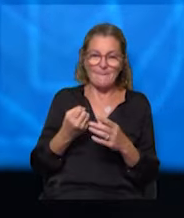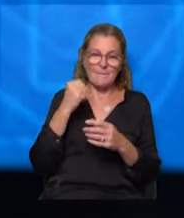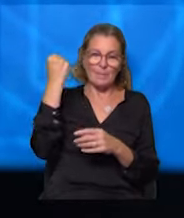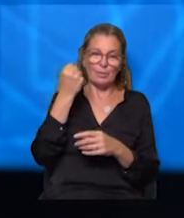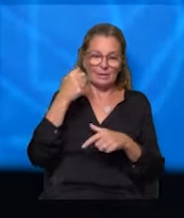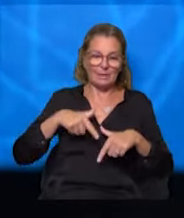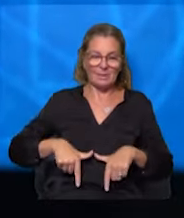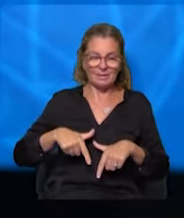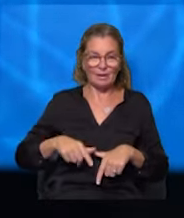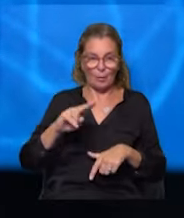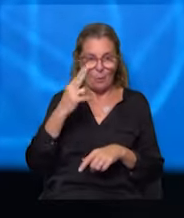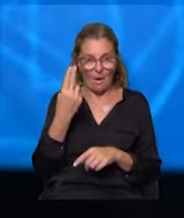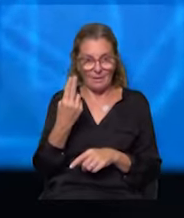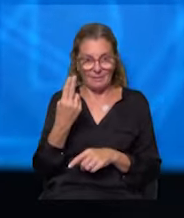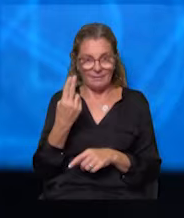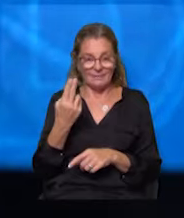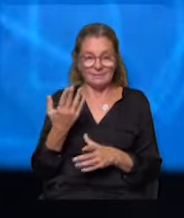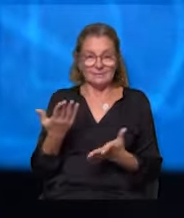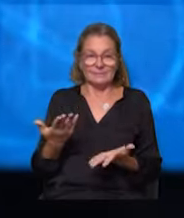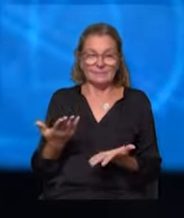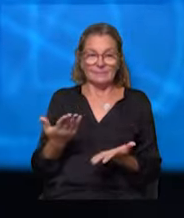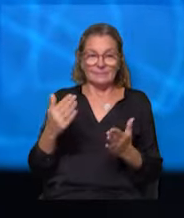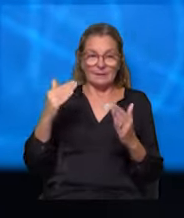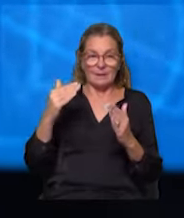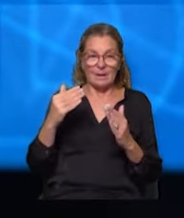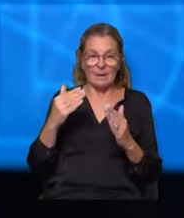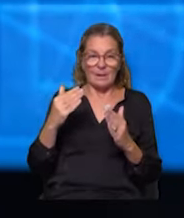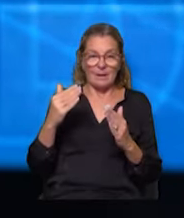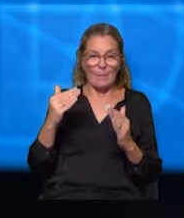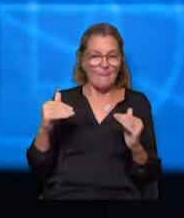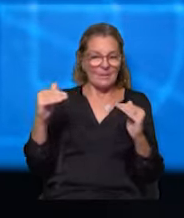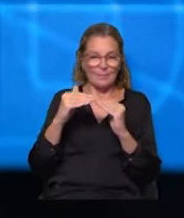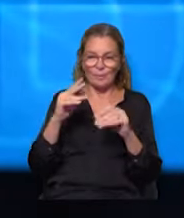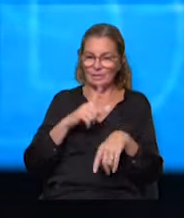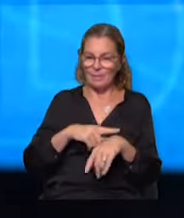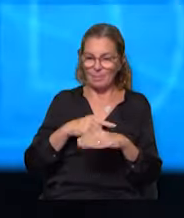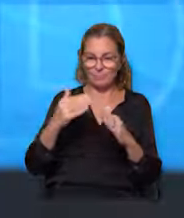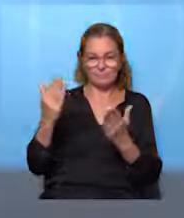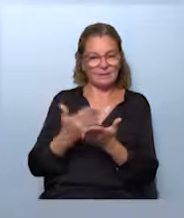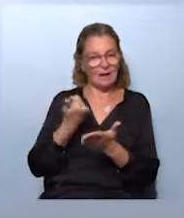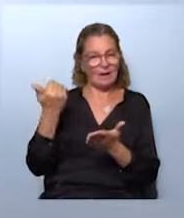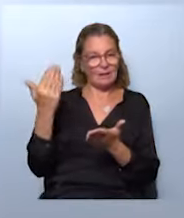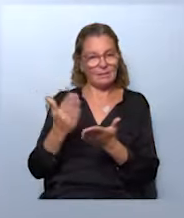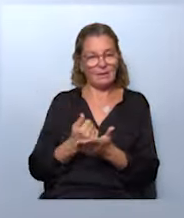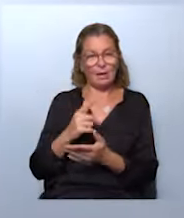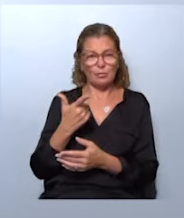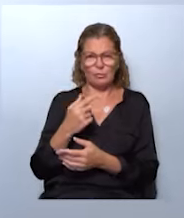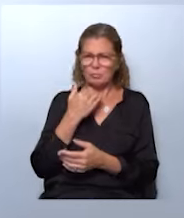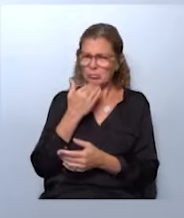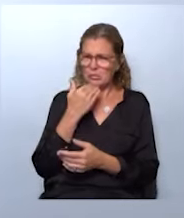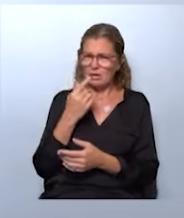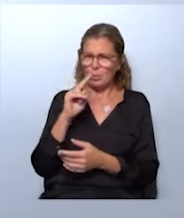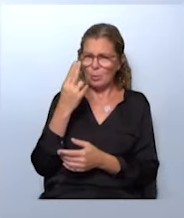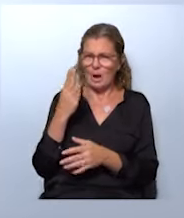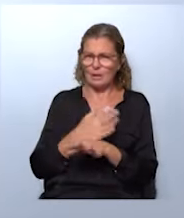estado Sí este que caen en el mismo acto verdad y yo no sé si hay antecedentes en Uruguay de eso